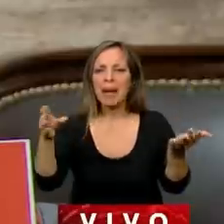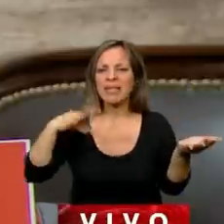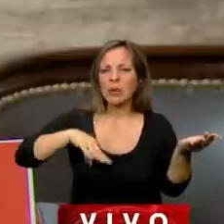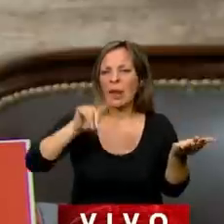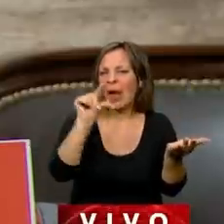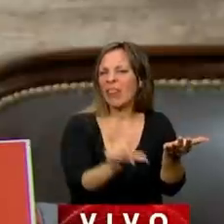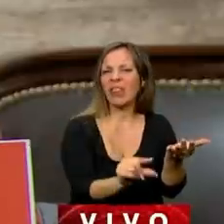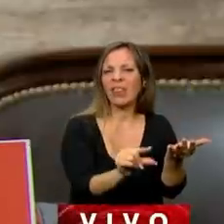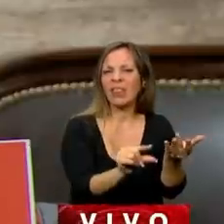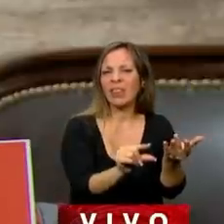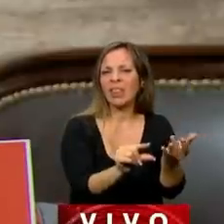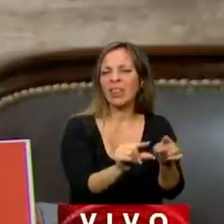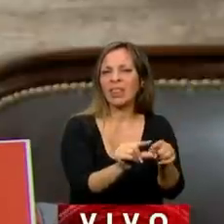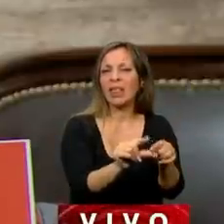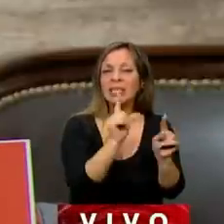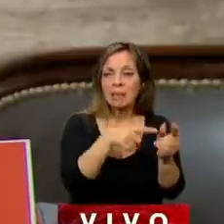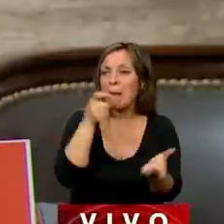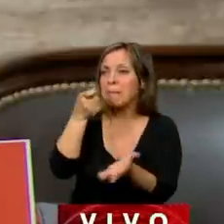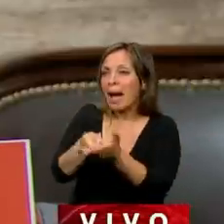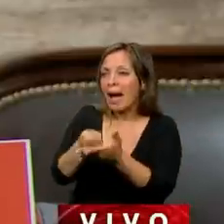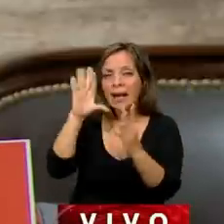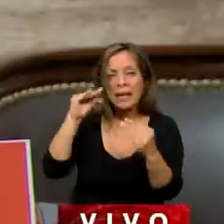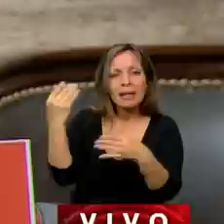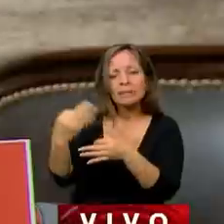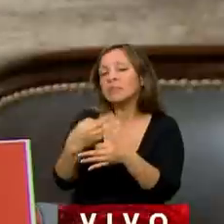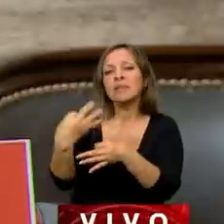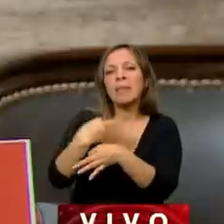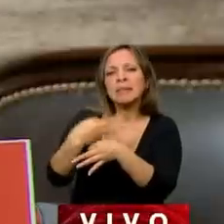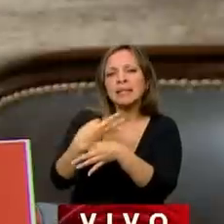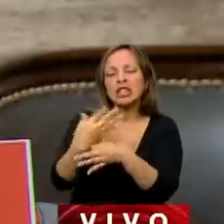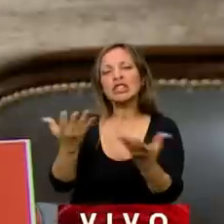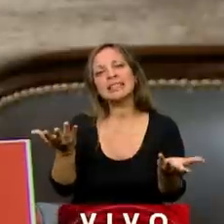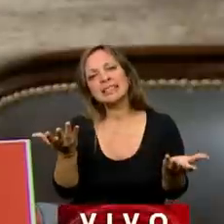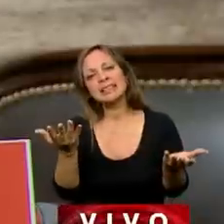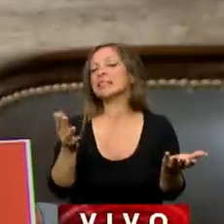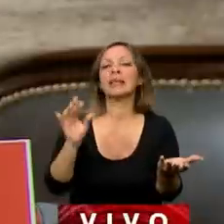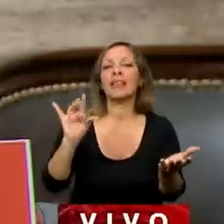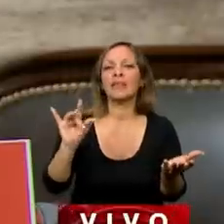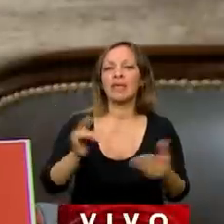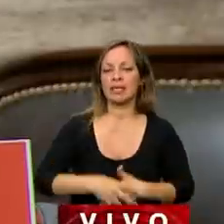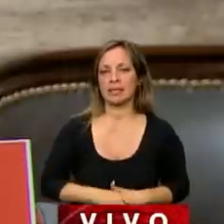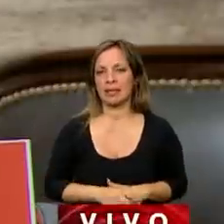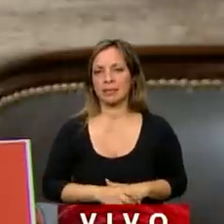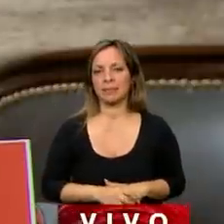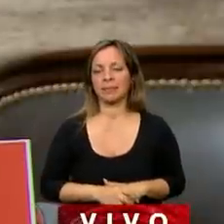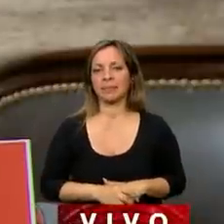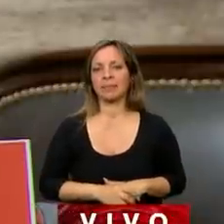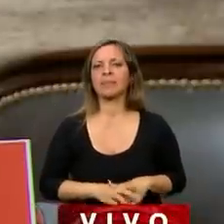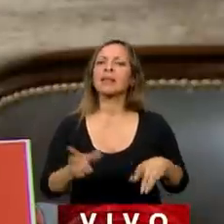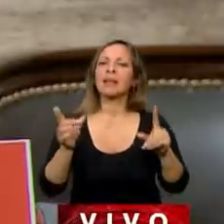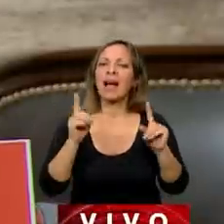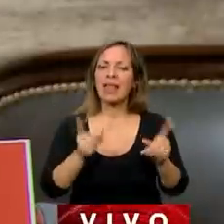de miseria, bancarse una capacitación. Qué difícil puede ser, ¿no? Además, tiene